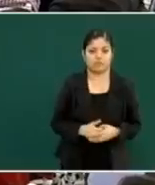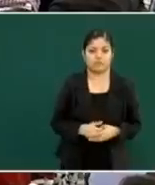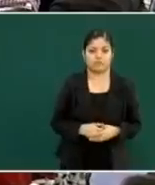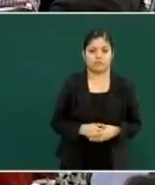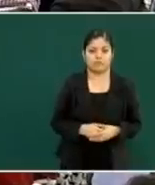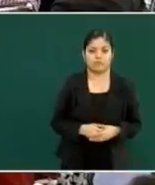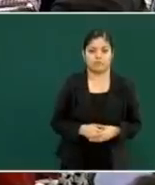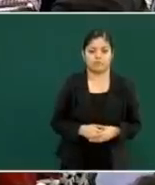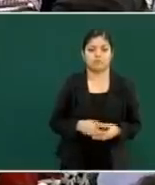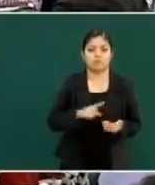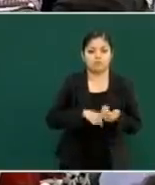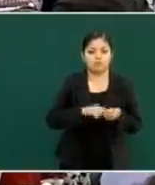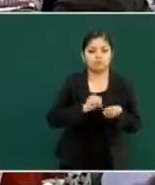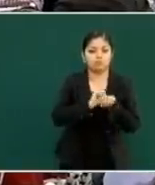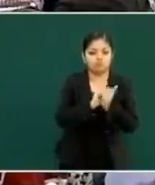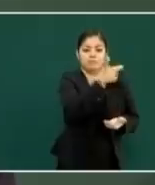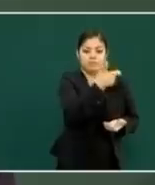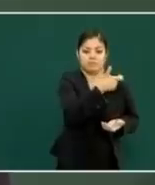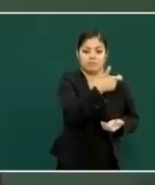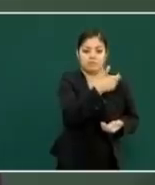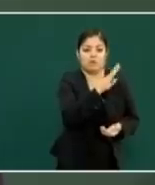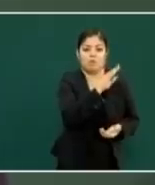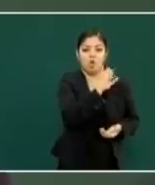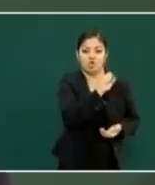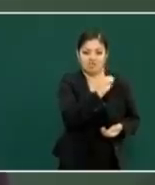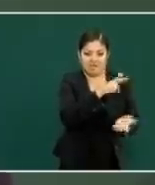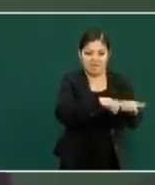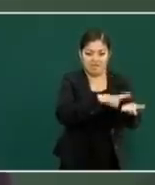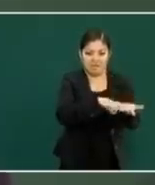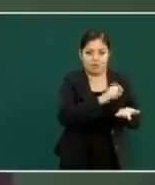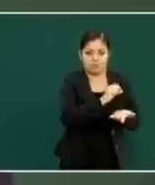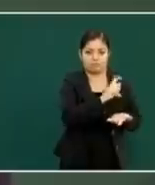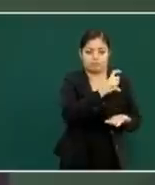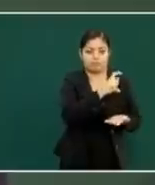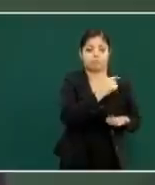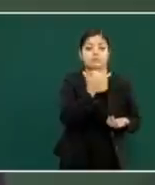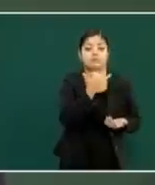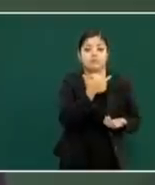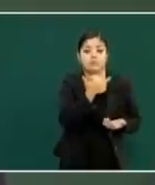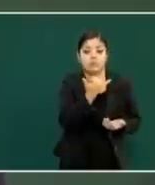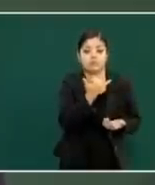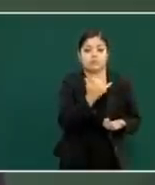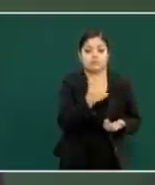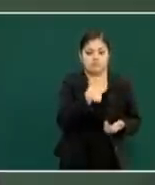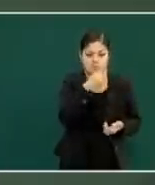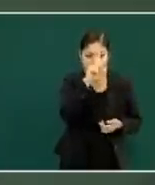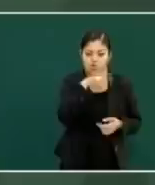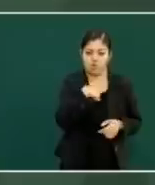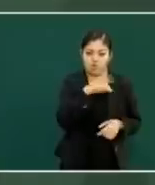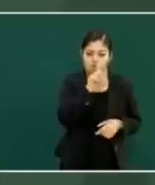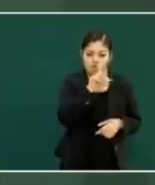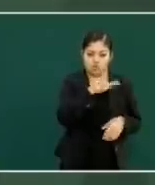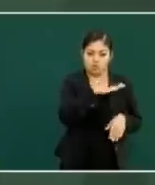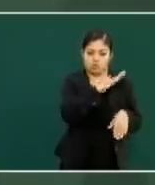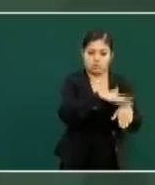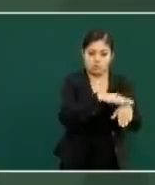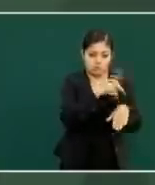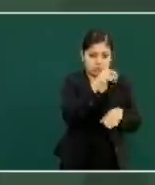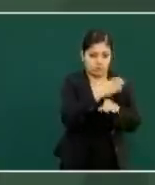mandatario dio a conocer un dato y por si fuese poco les doy un dato más